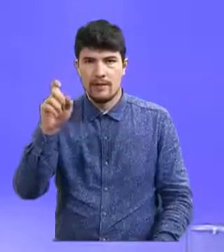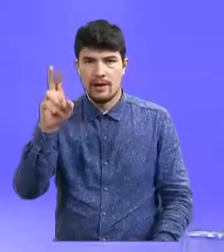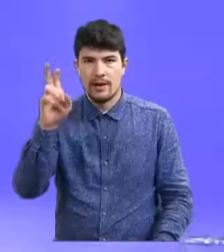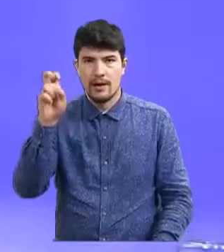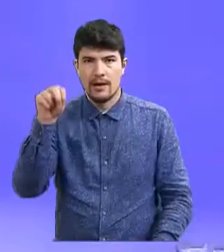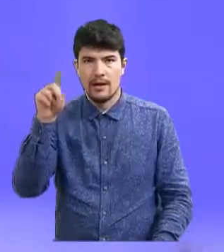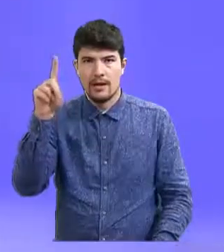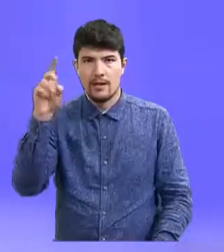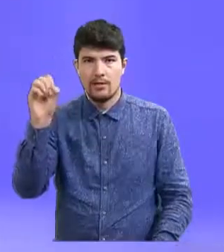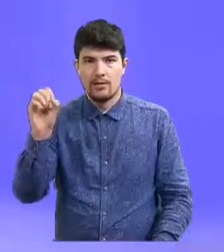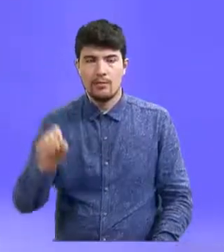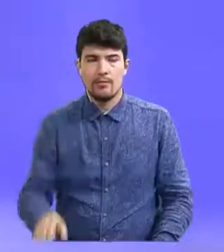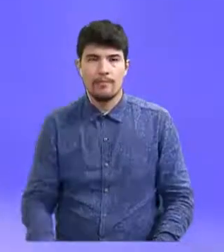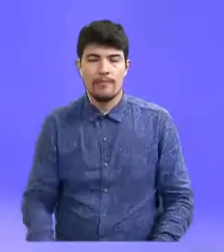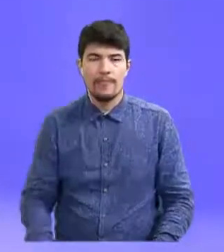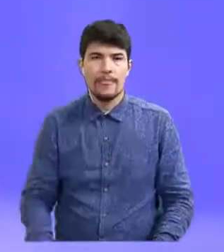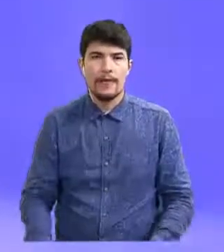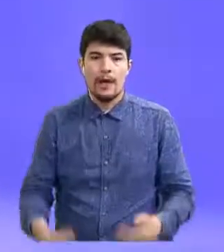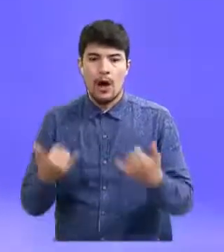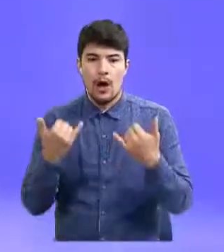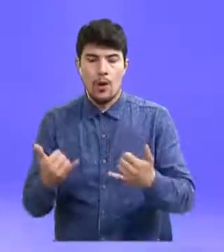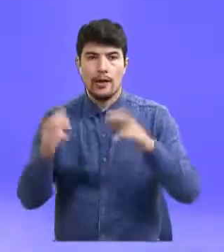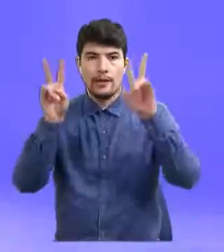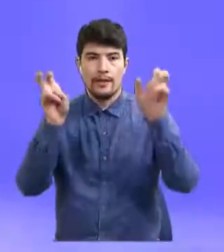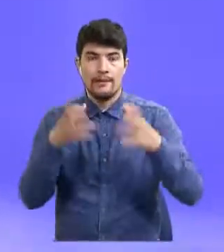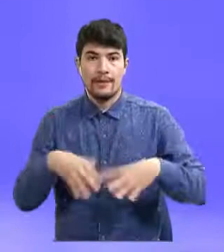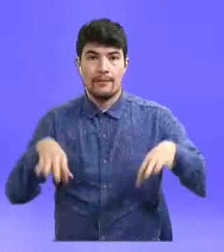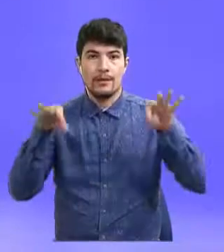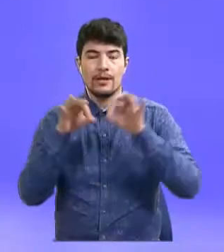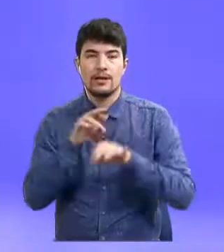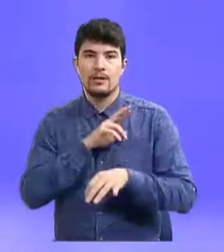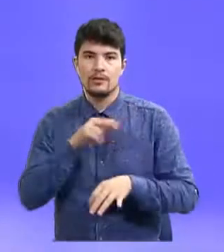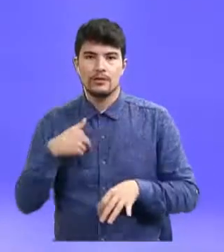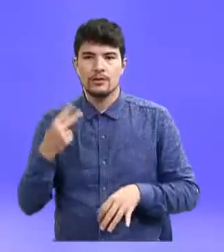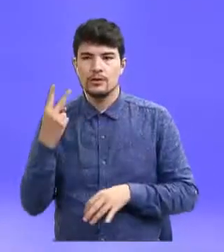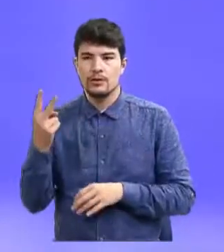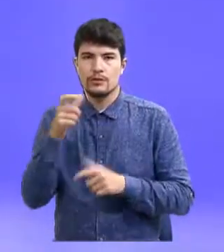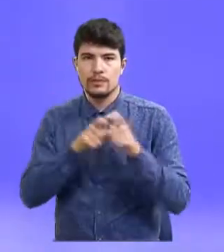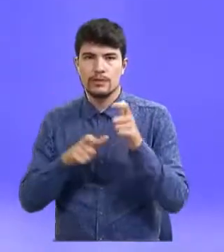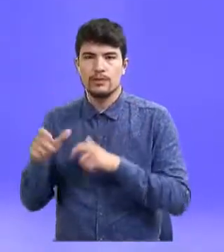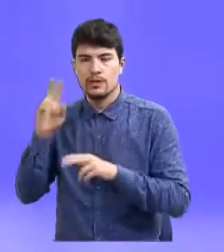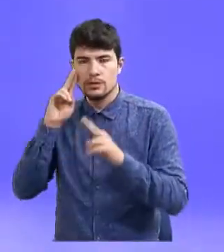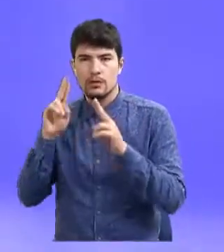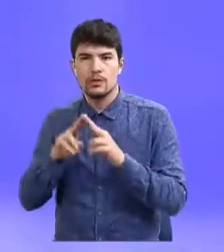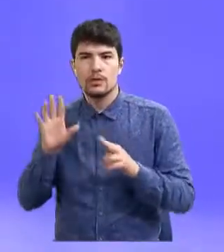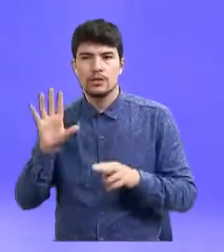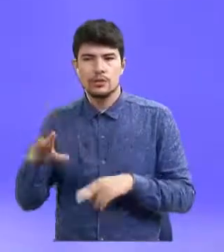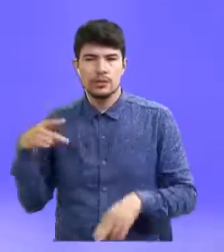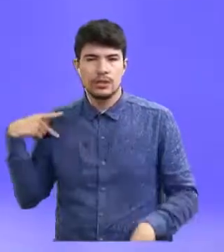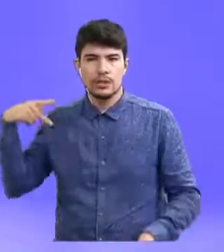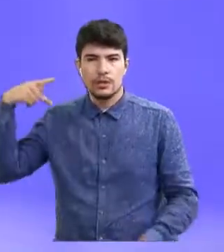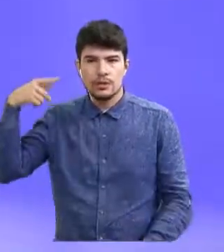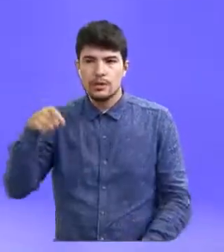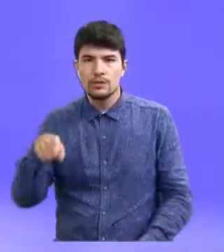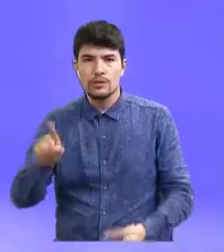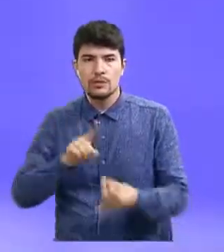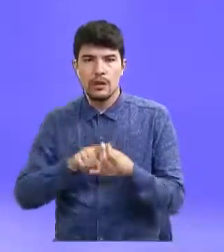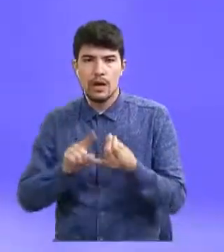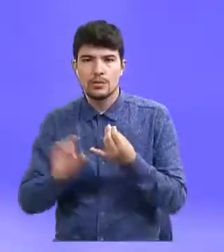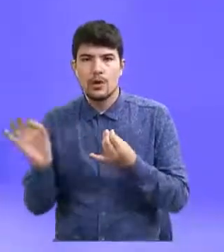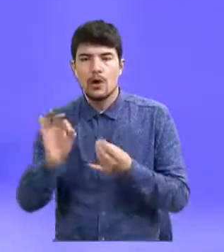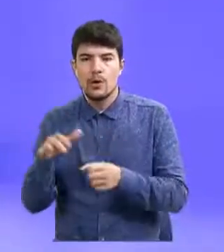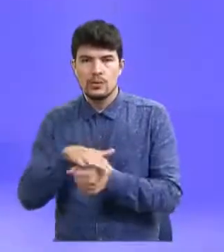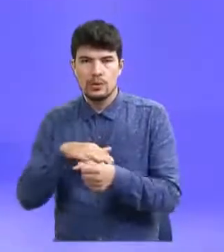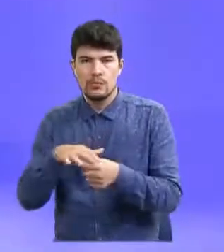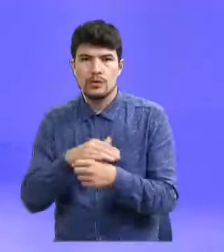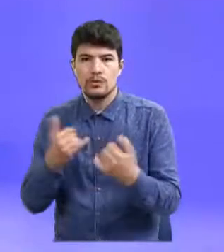Bueno, televidentes, para hablar sobre este tema puntualmente, pues tenemos a dos personas conocedores sobre este caso o sobre esta